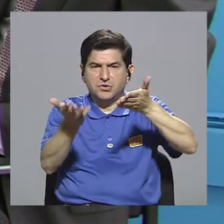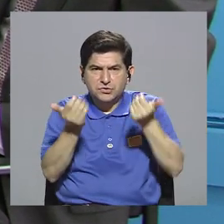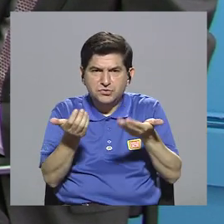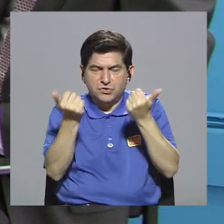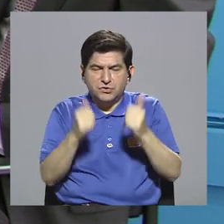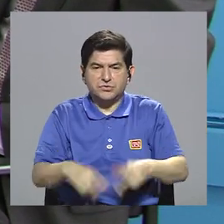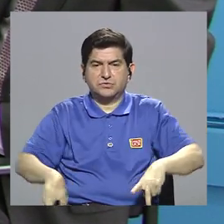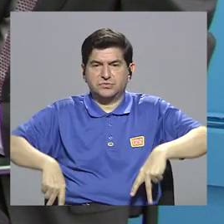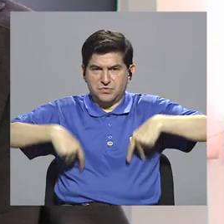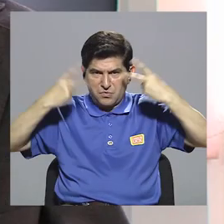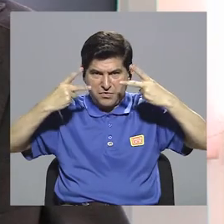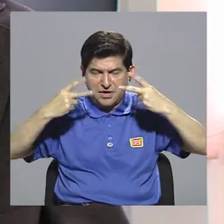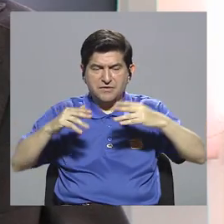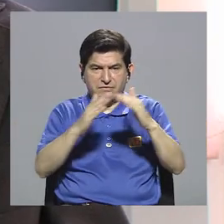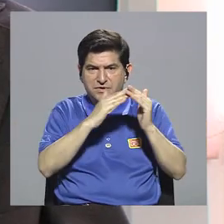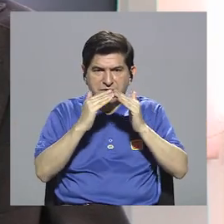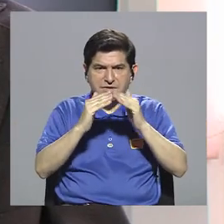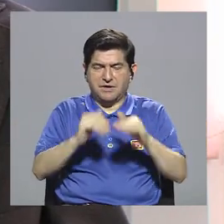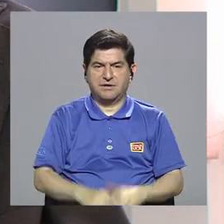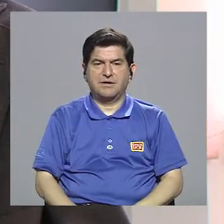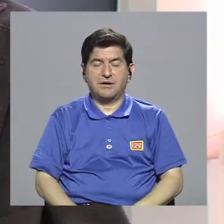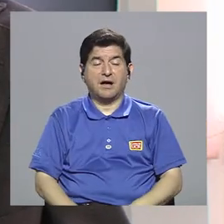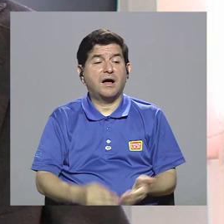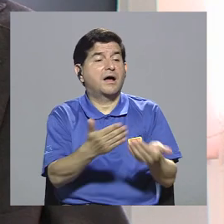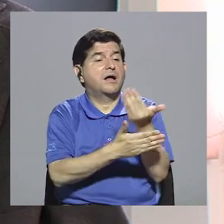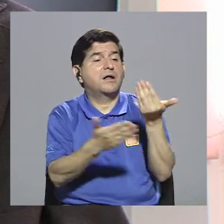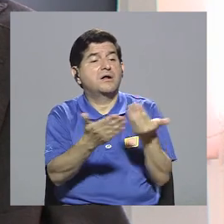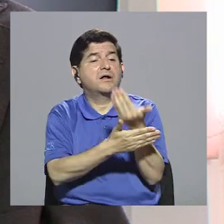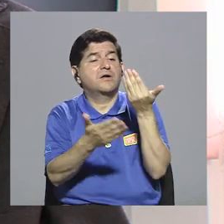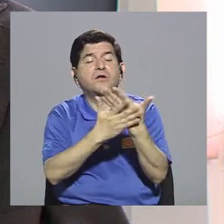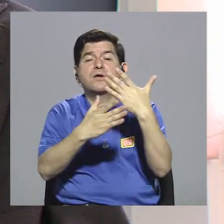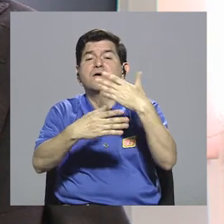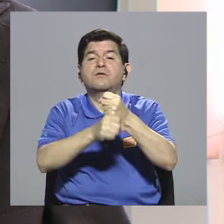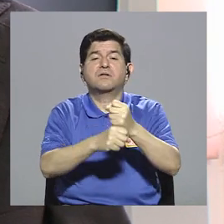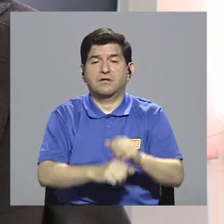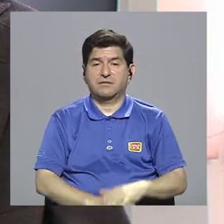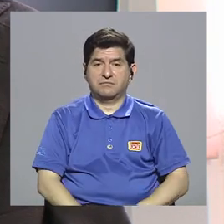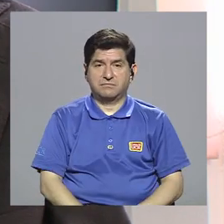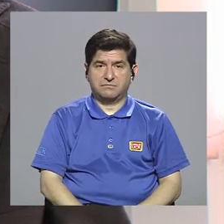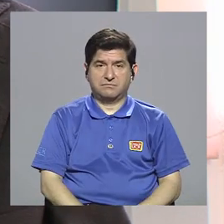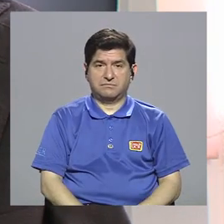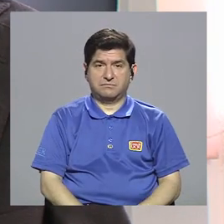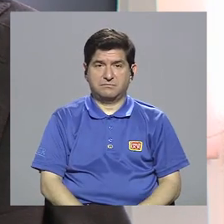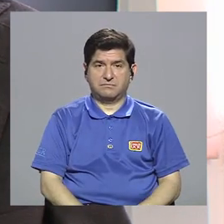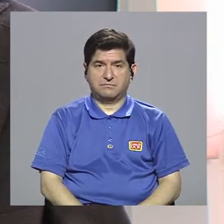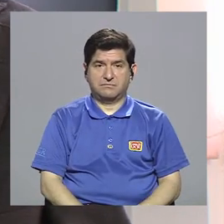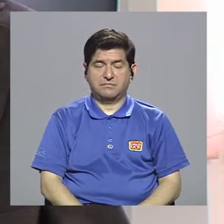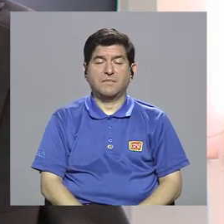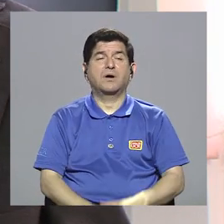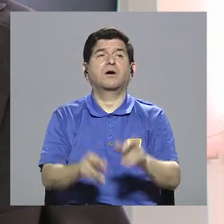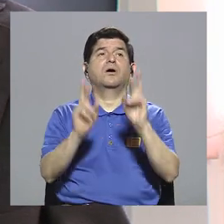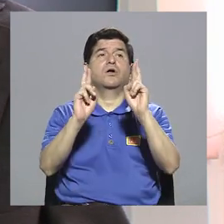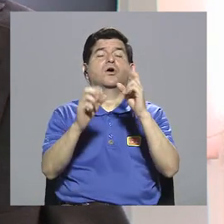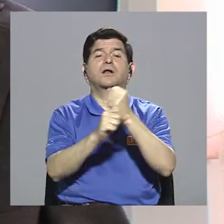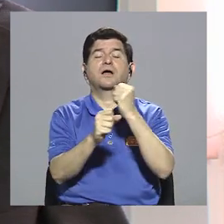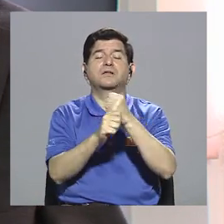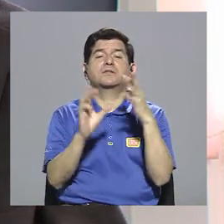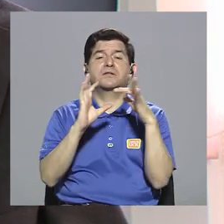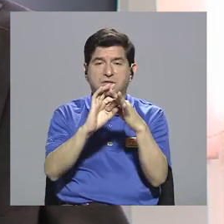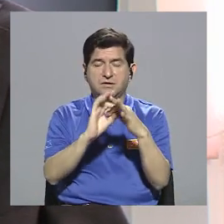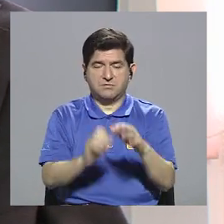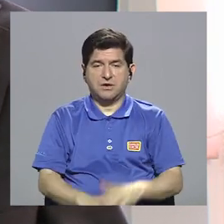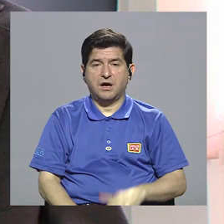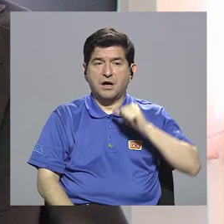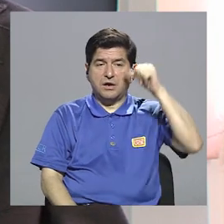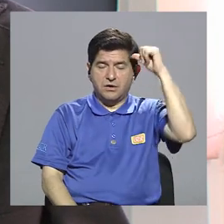vivir en nuestra comunidad a ser innovadores en este sentido y ojalá trabajar juntos sea